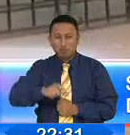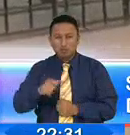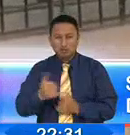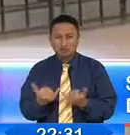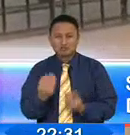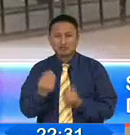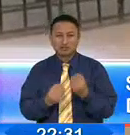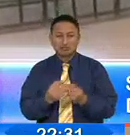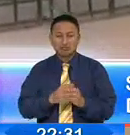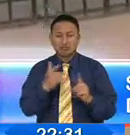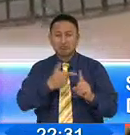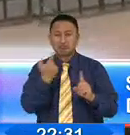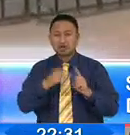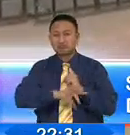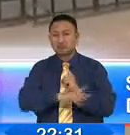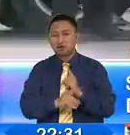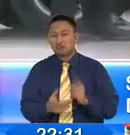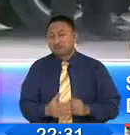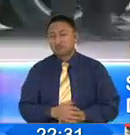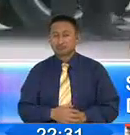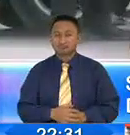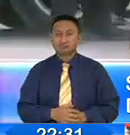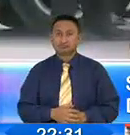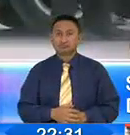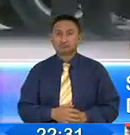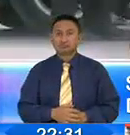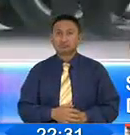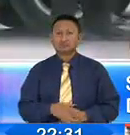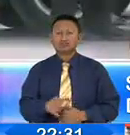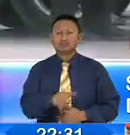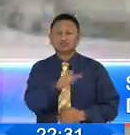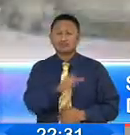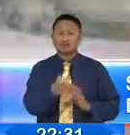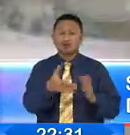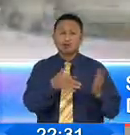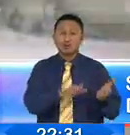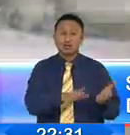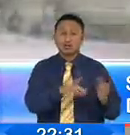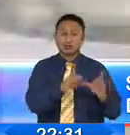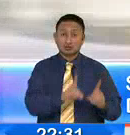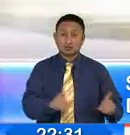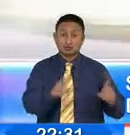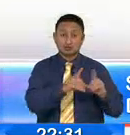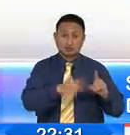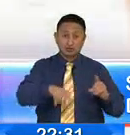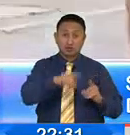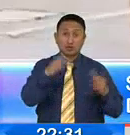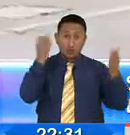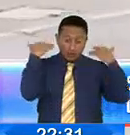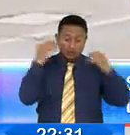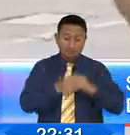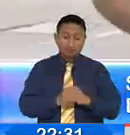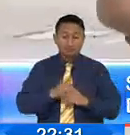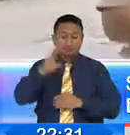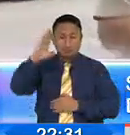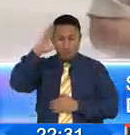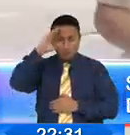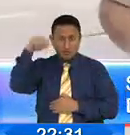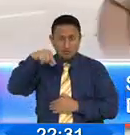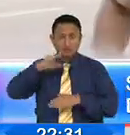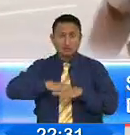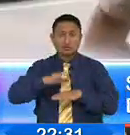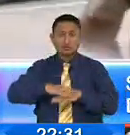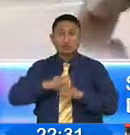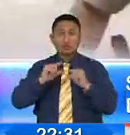solamente a matar y a robar sin piedad. La mayoría de las muertes presentadas en esta zona de Guayaquil, según la policía, se daría por la disputa